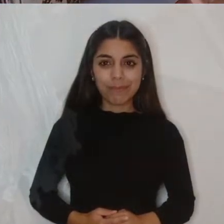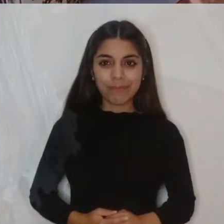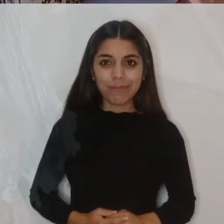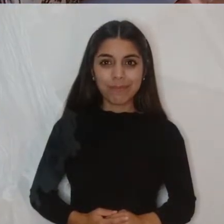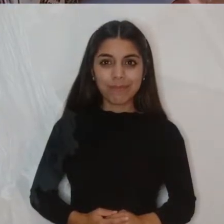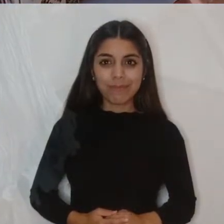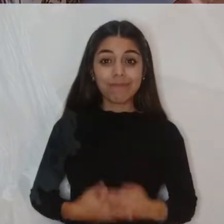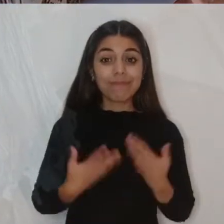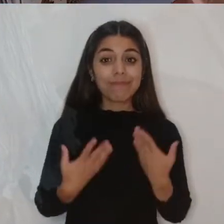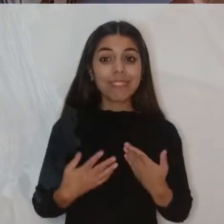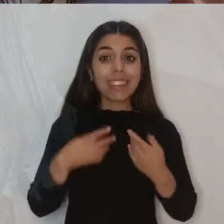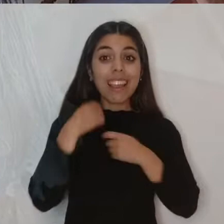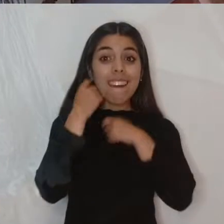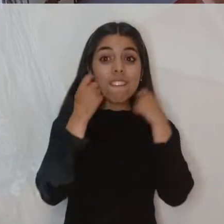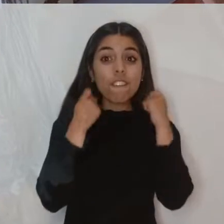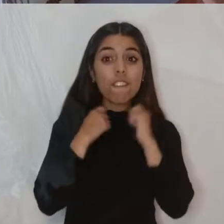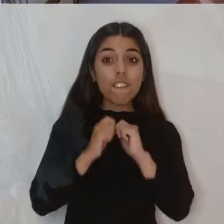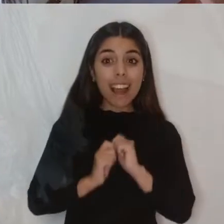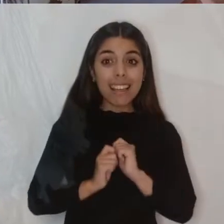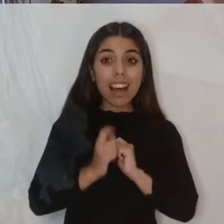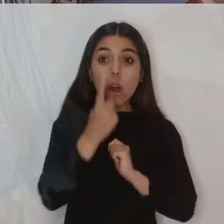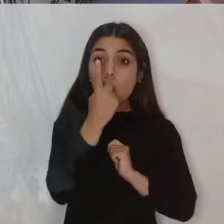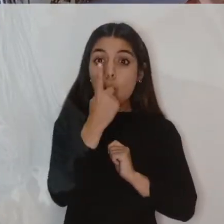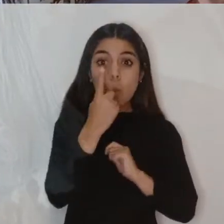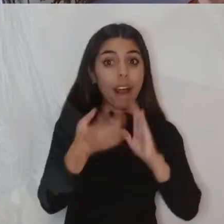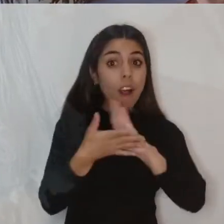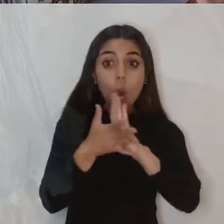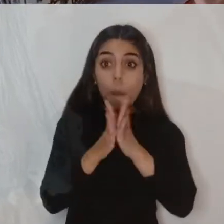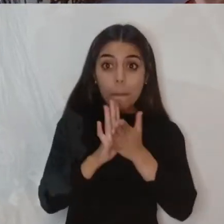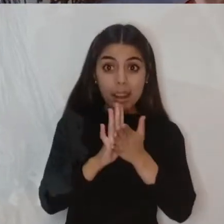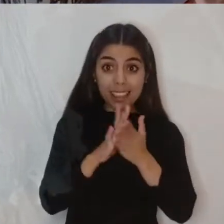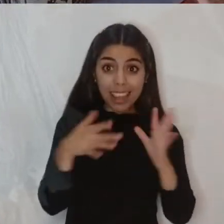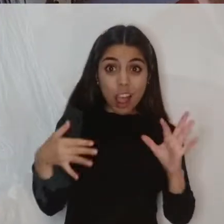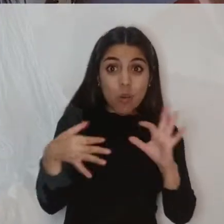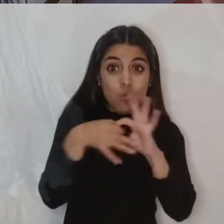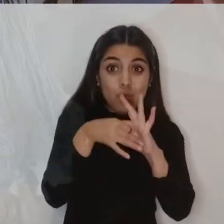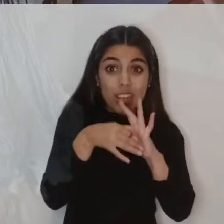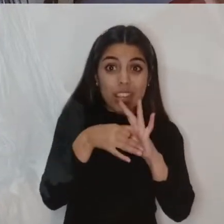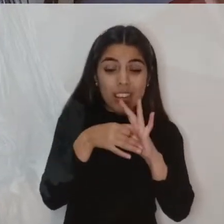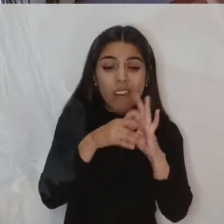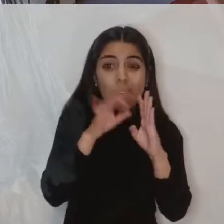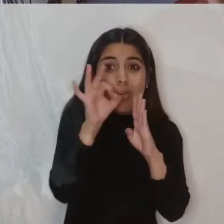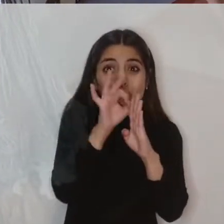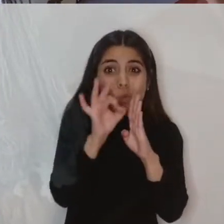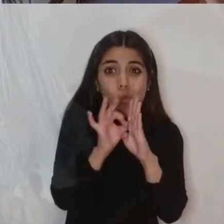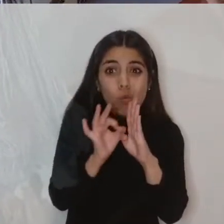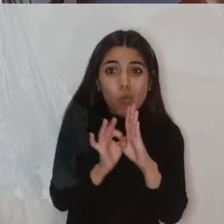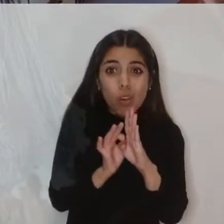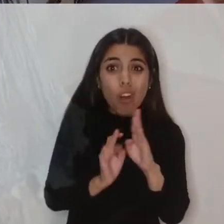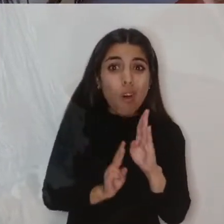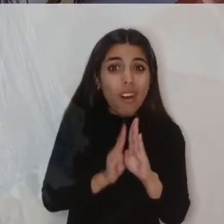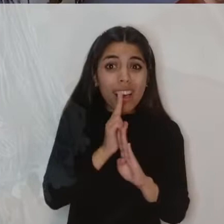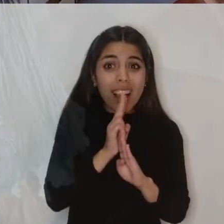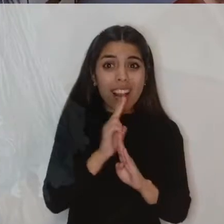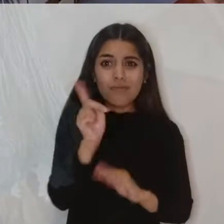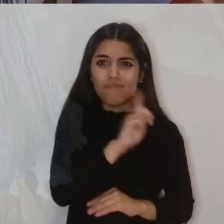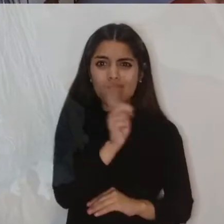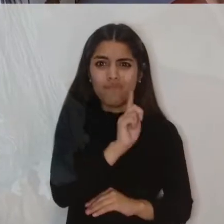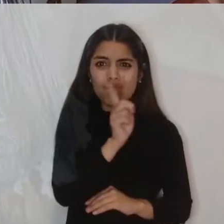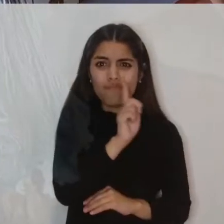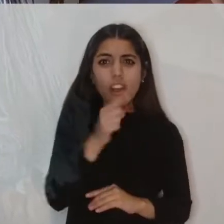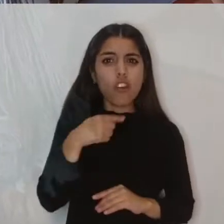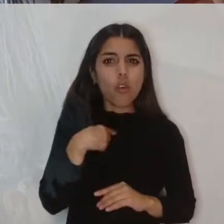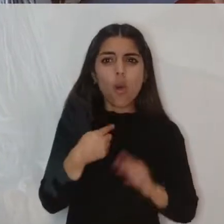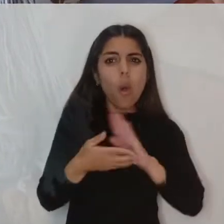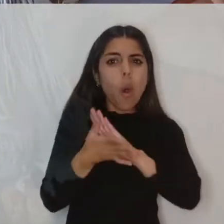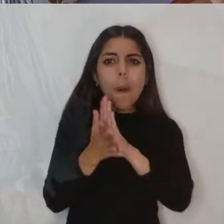Esta va a ser una bufanda de una sola pieza, ¿sí? De una sola pieza, redonda. Esta no, yo no lo voy a cortar como las tijeras que uno llega y lo corta, no.